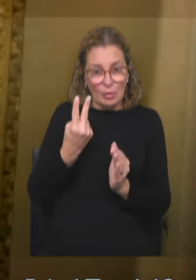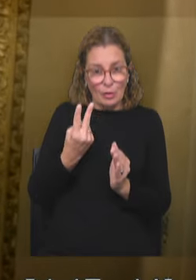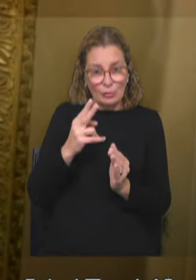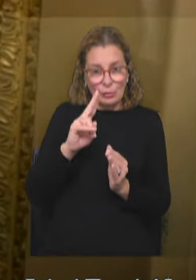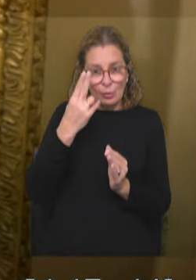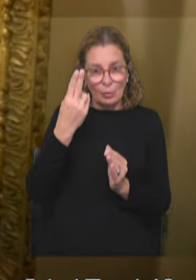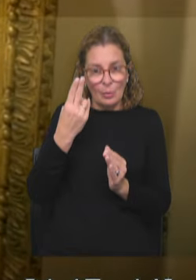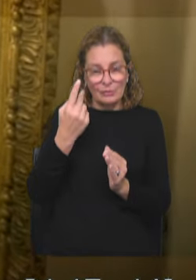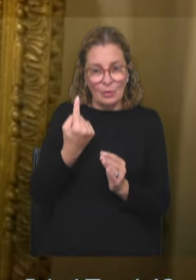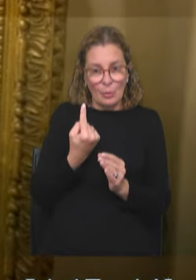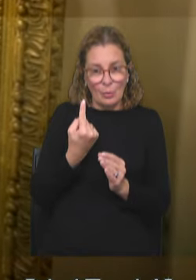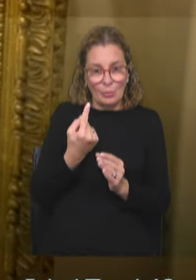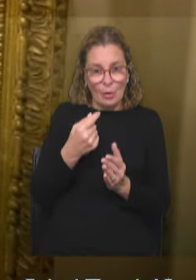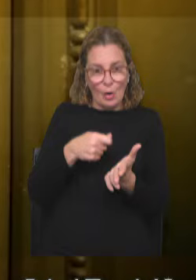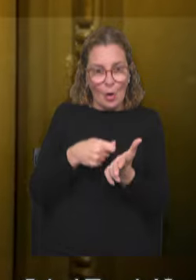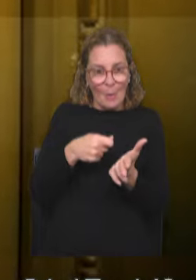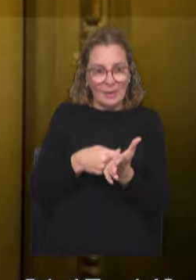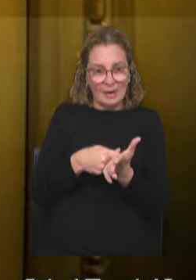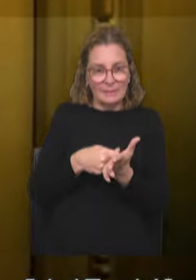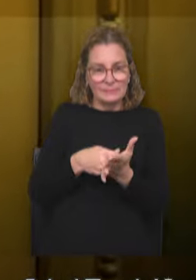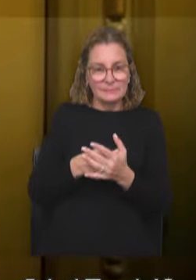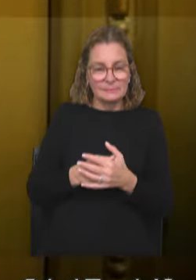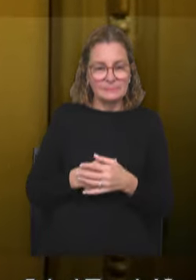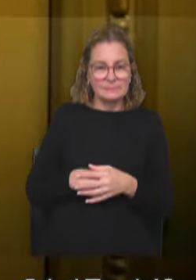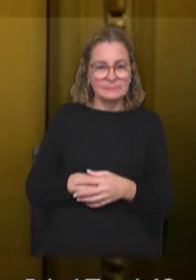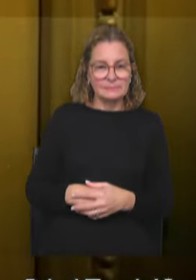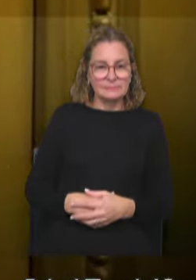uruguayos, los cuales uno adquiere la obra.